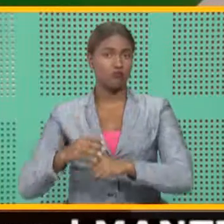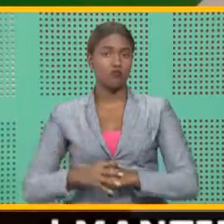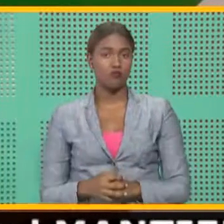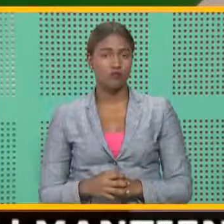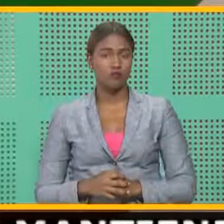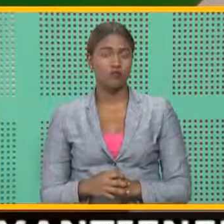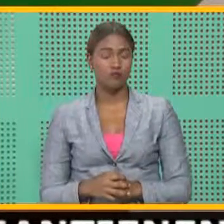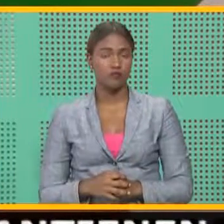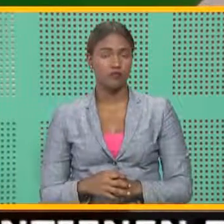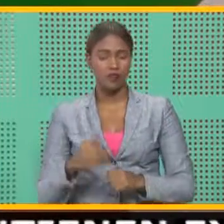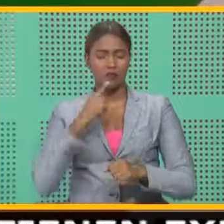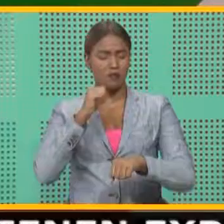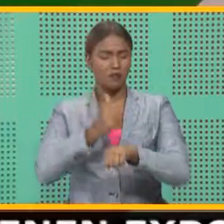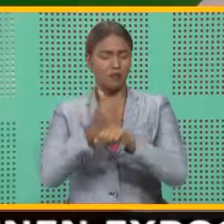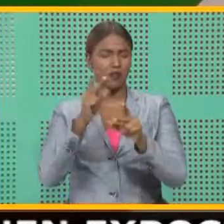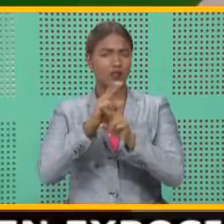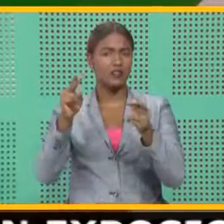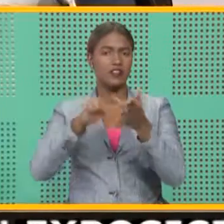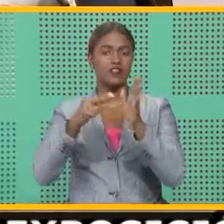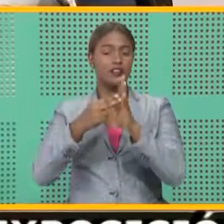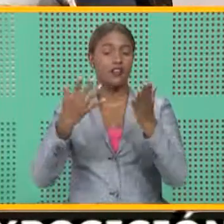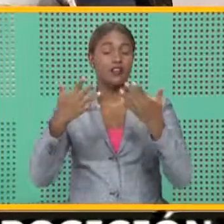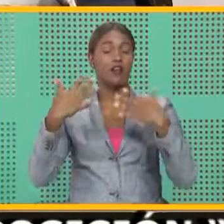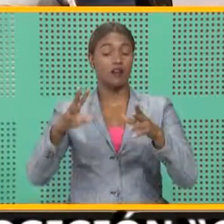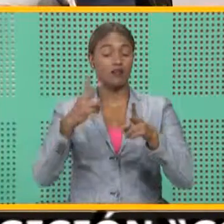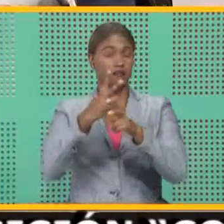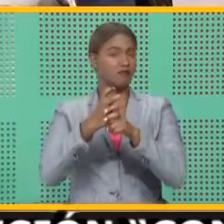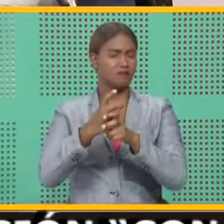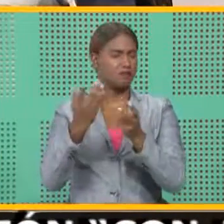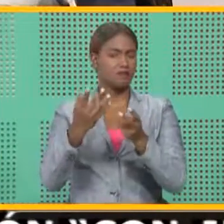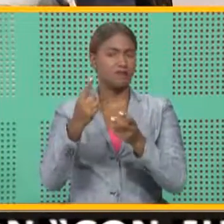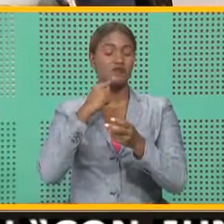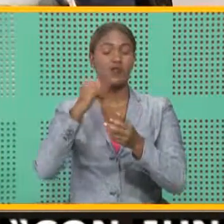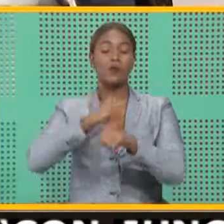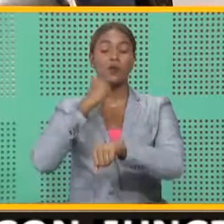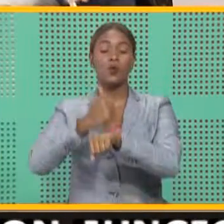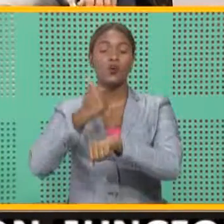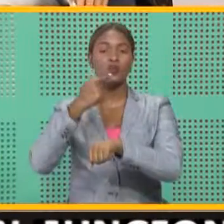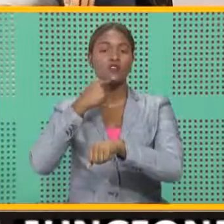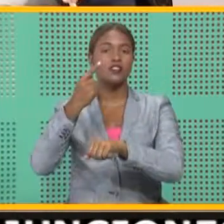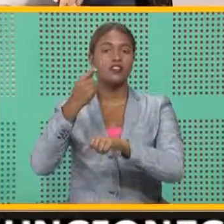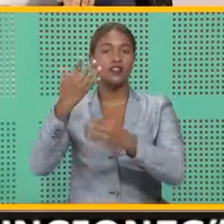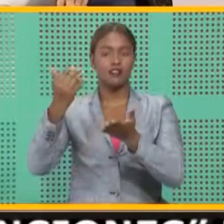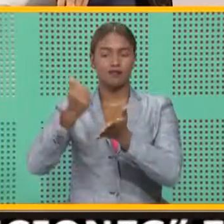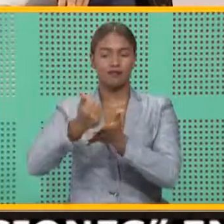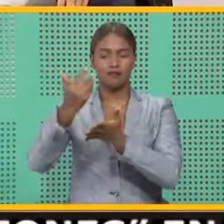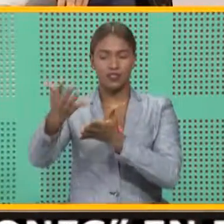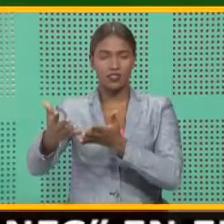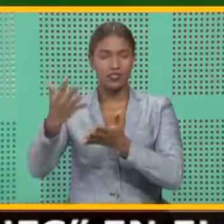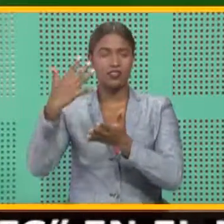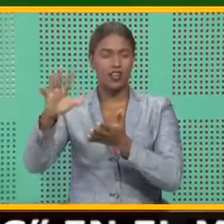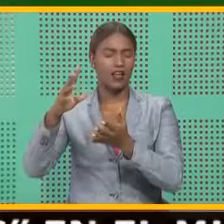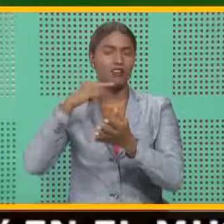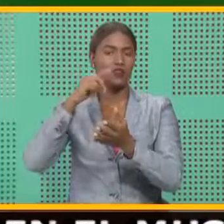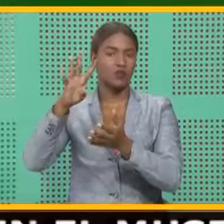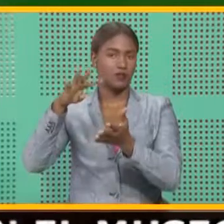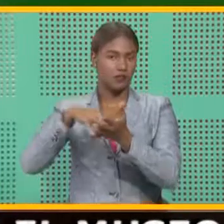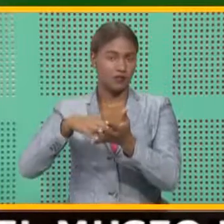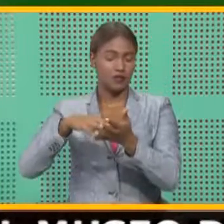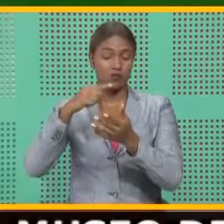Wow. Aprobado quiere decir prestados. Aprobados, desembolsados unos 4.000.